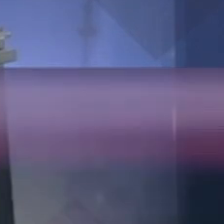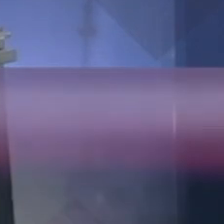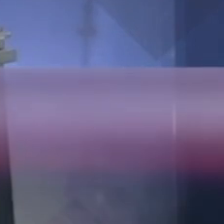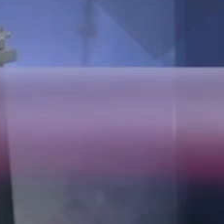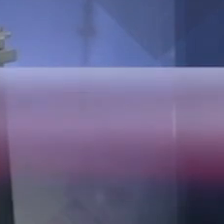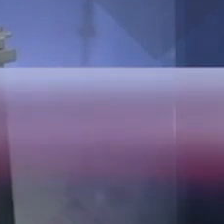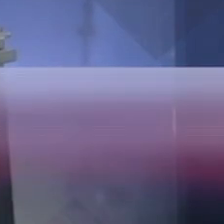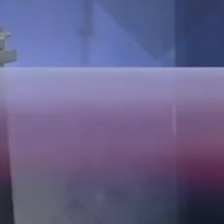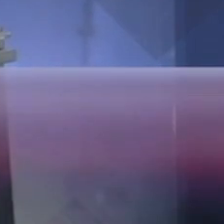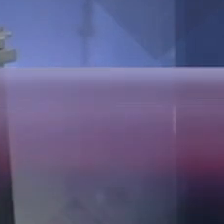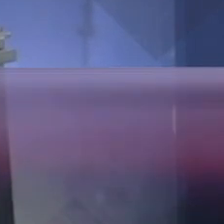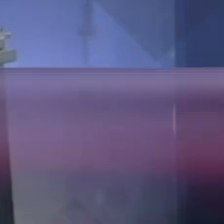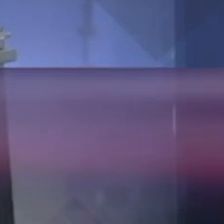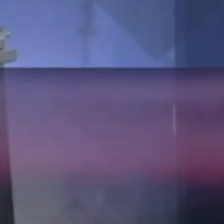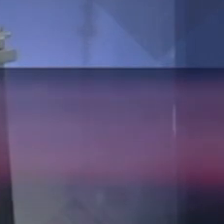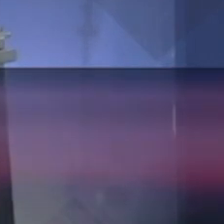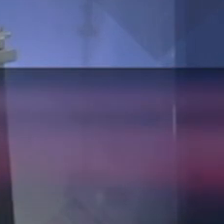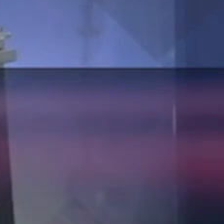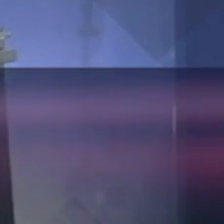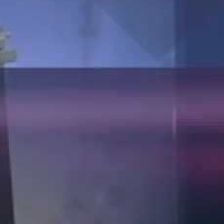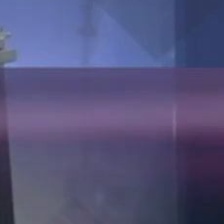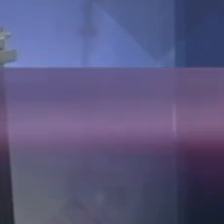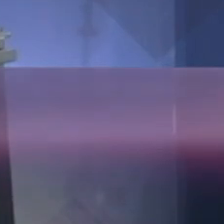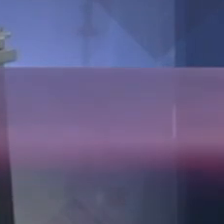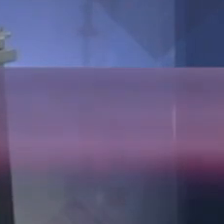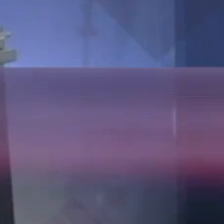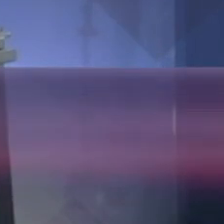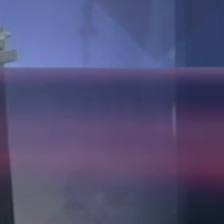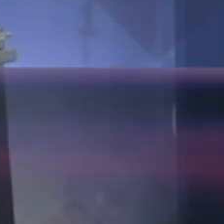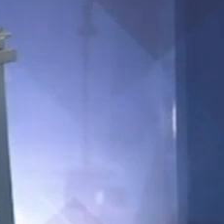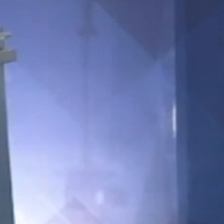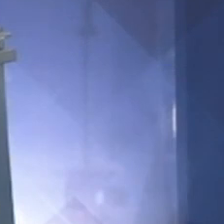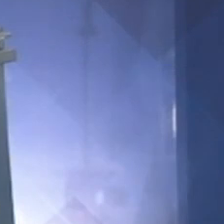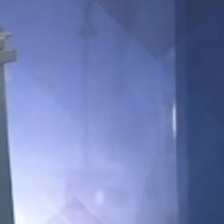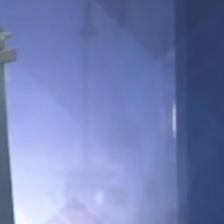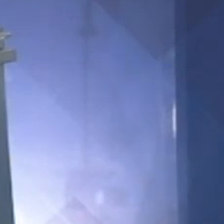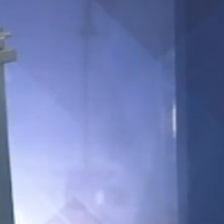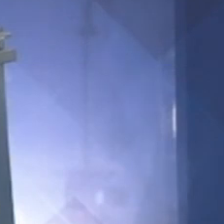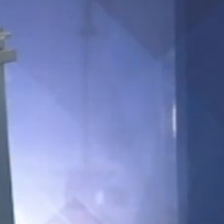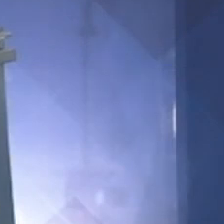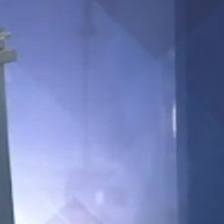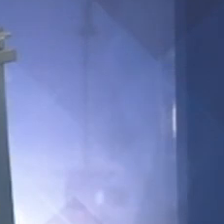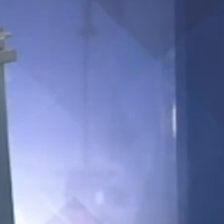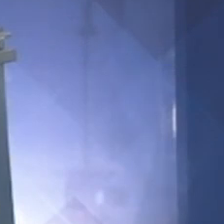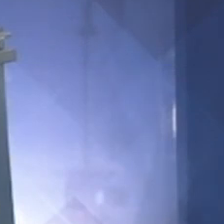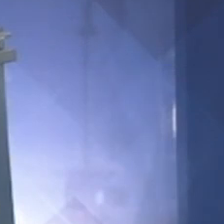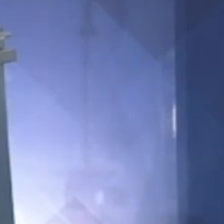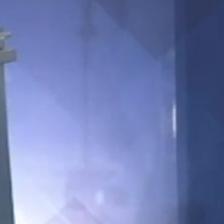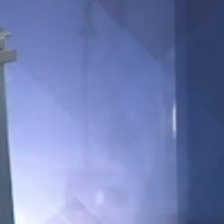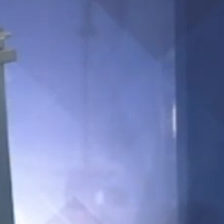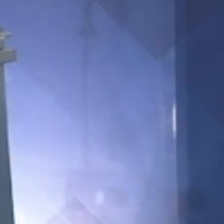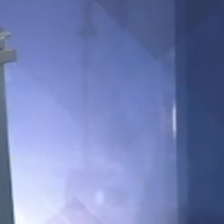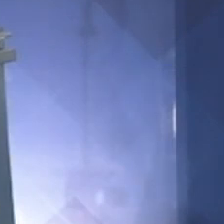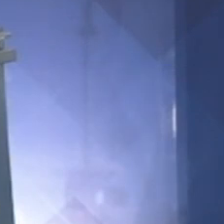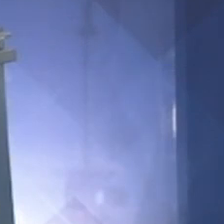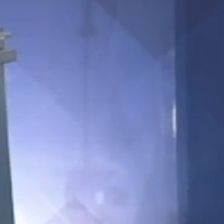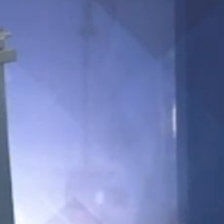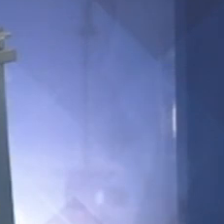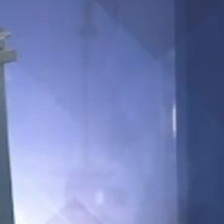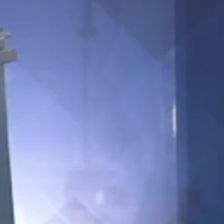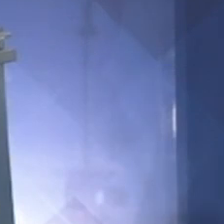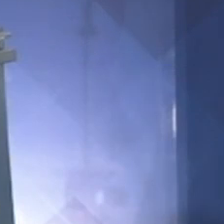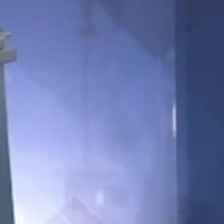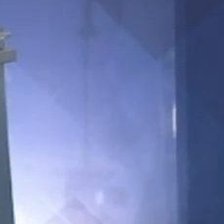de la pandemia pues esto es la historia de todos los días. Por eso es muy importante que usted se siente con su familia a analizar cómo mejorar